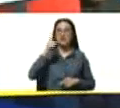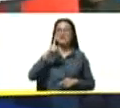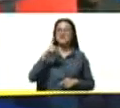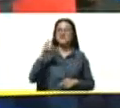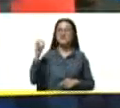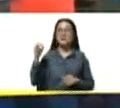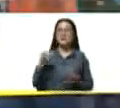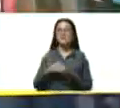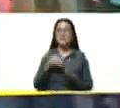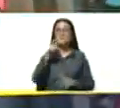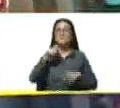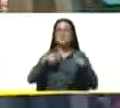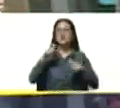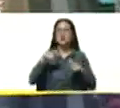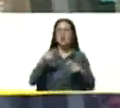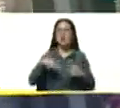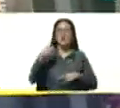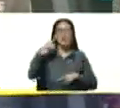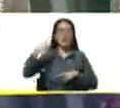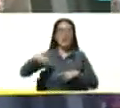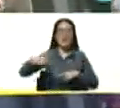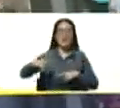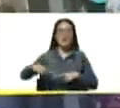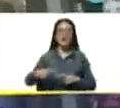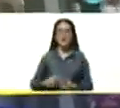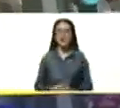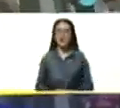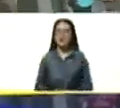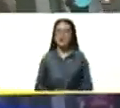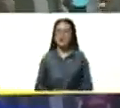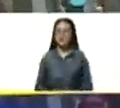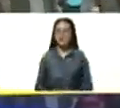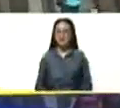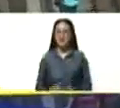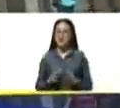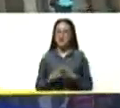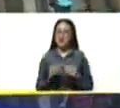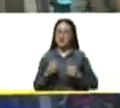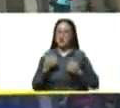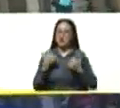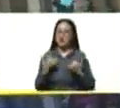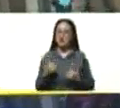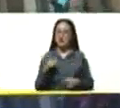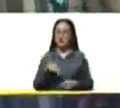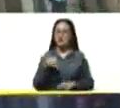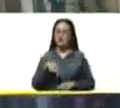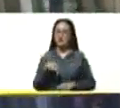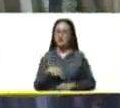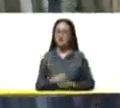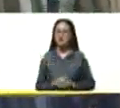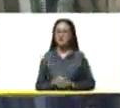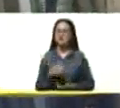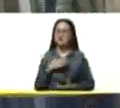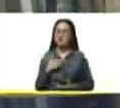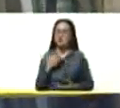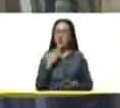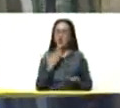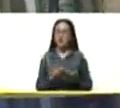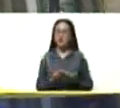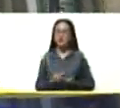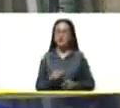diarios, Pedro Infante. Compañero del Metro, el compañero del IFE, todos aquí, presidente. Yo quiero agradecer en